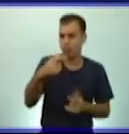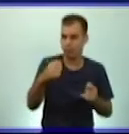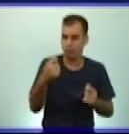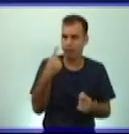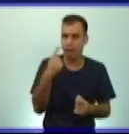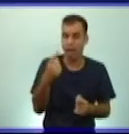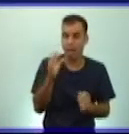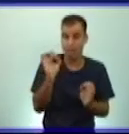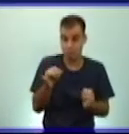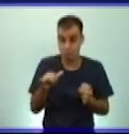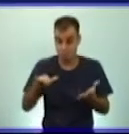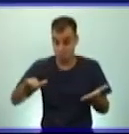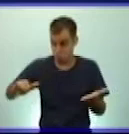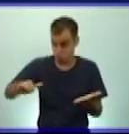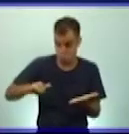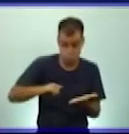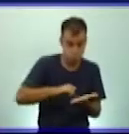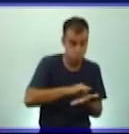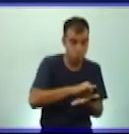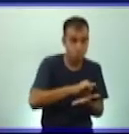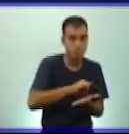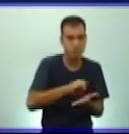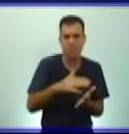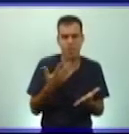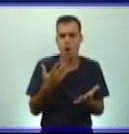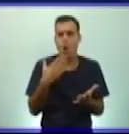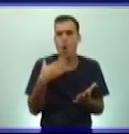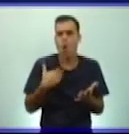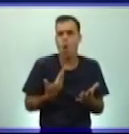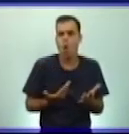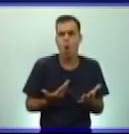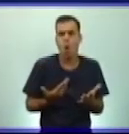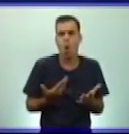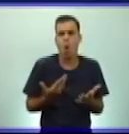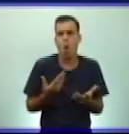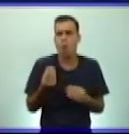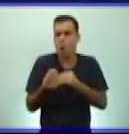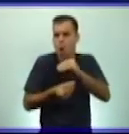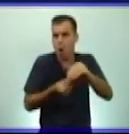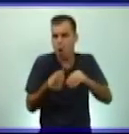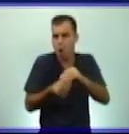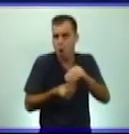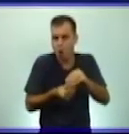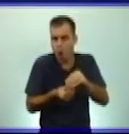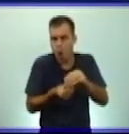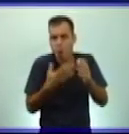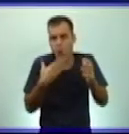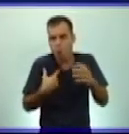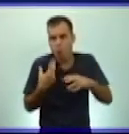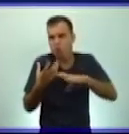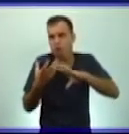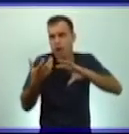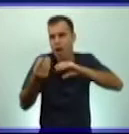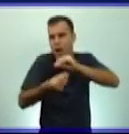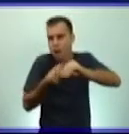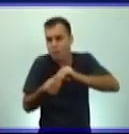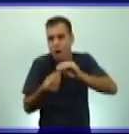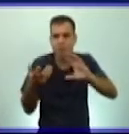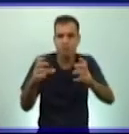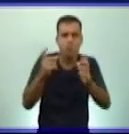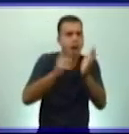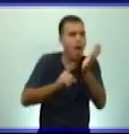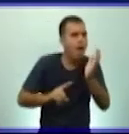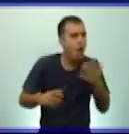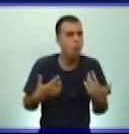avión se movía por la pista, qué vía por la cual se transformaba y se transmitía la energía. En este caso